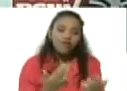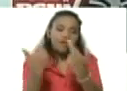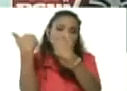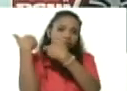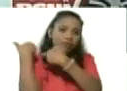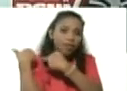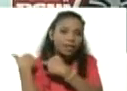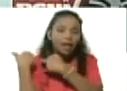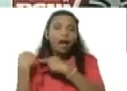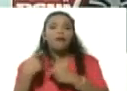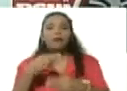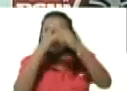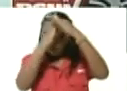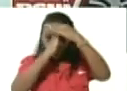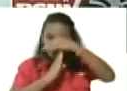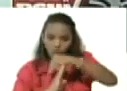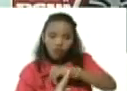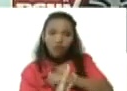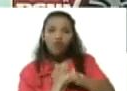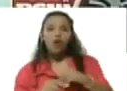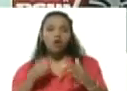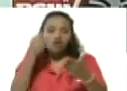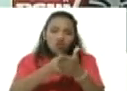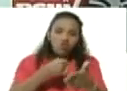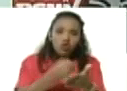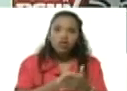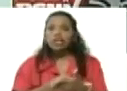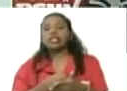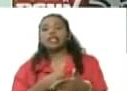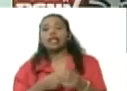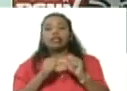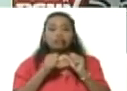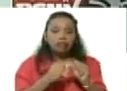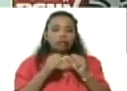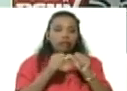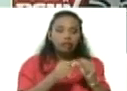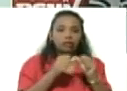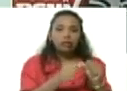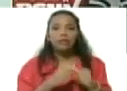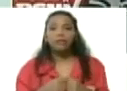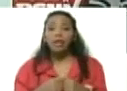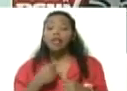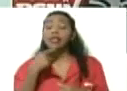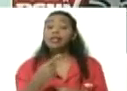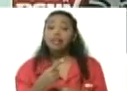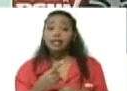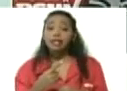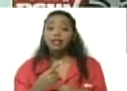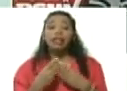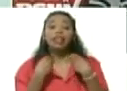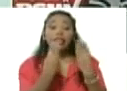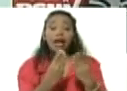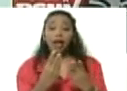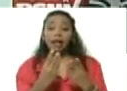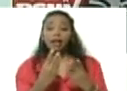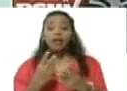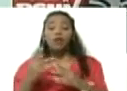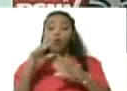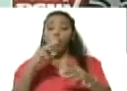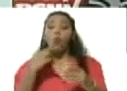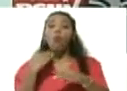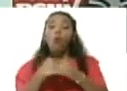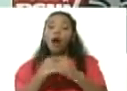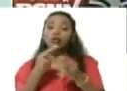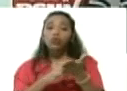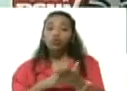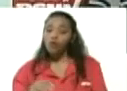responsabilidad, de honestidad, de lucha, de constancia. Es decir, es garantía de victoria. Es garantía